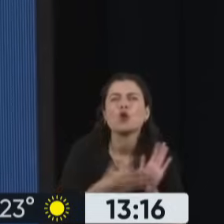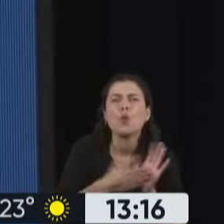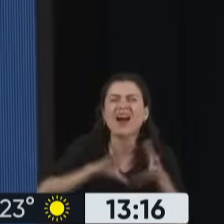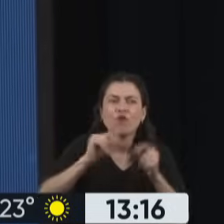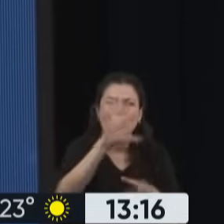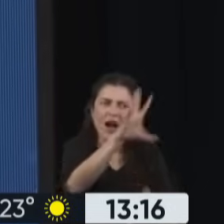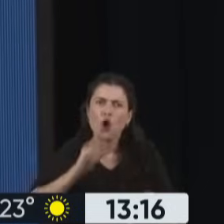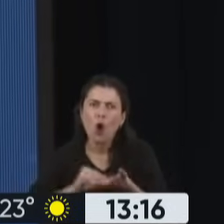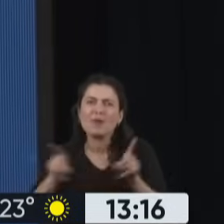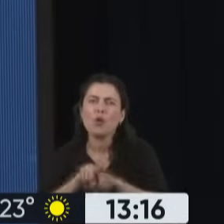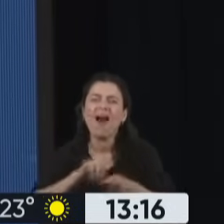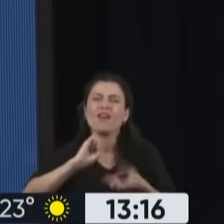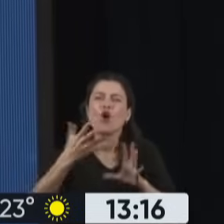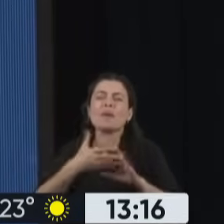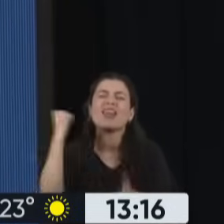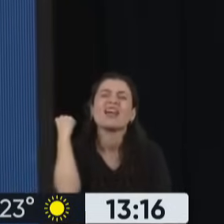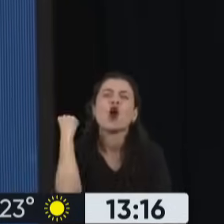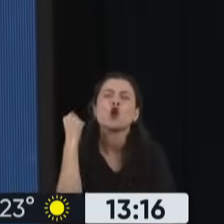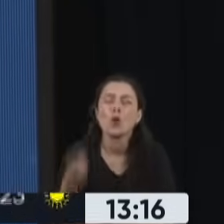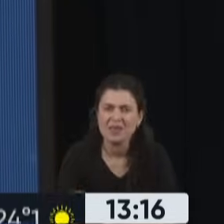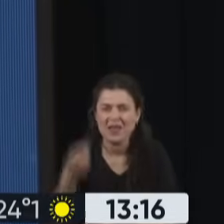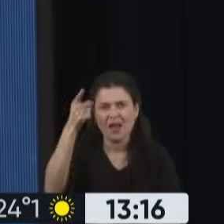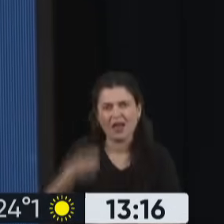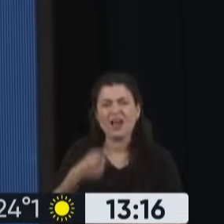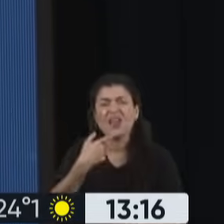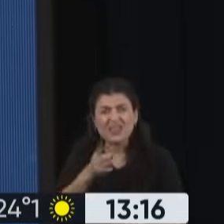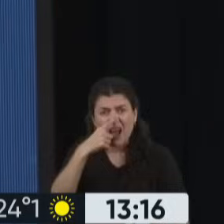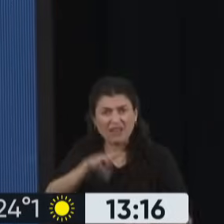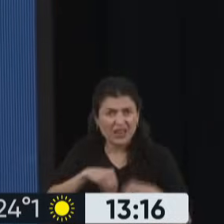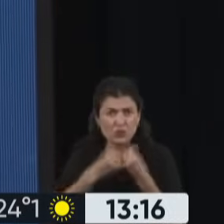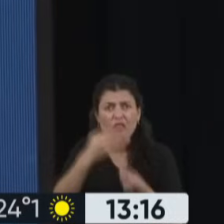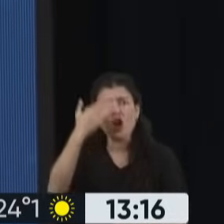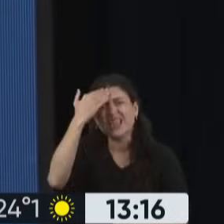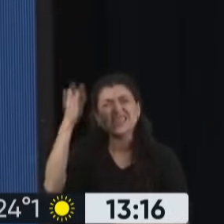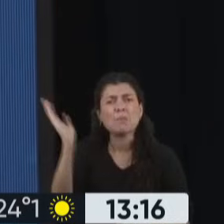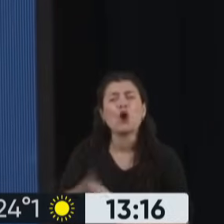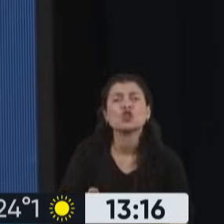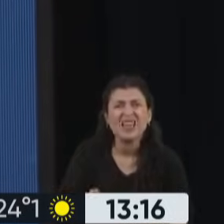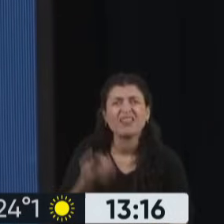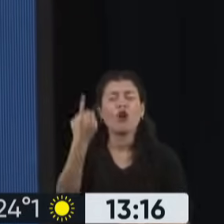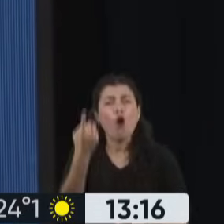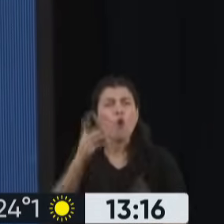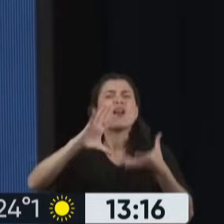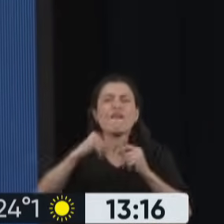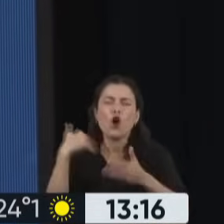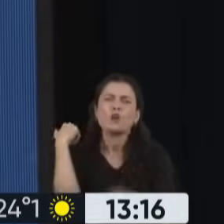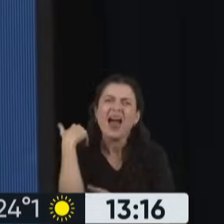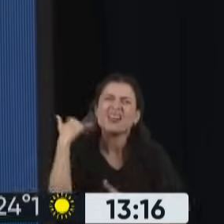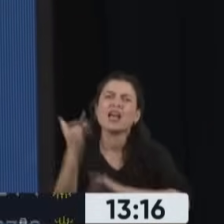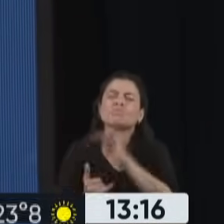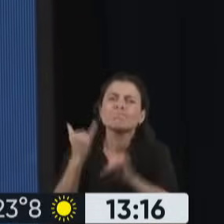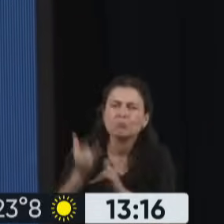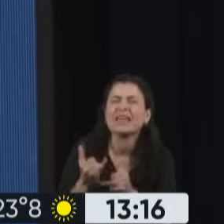Básicamente el problema es que ese modelo explicó solamente el 15%. Es decir, que un modelo donde solamente se